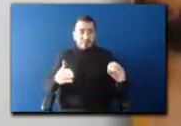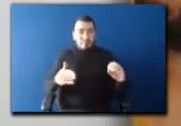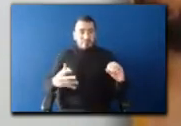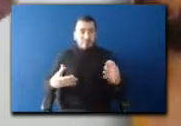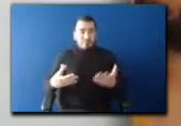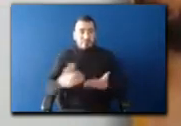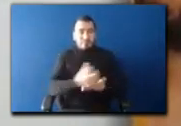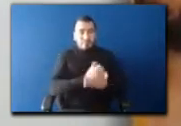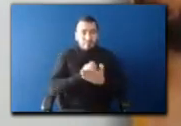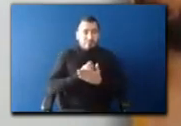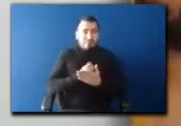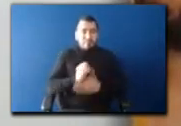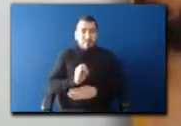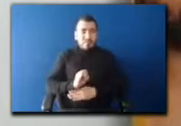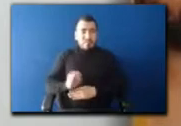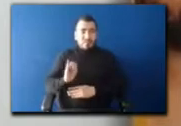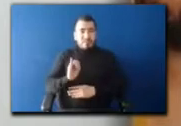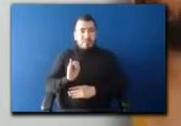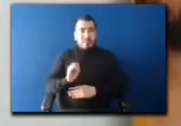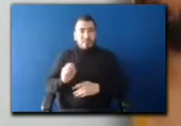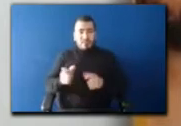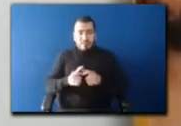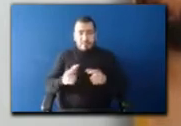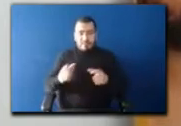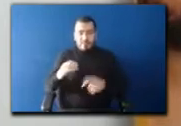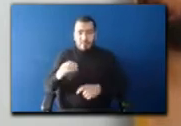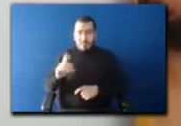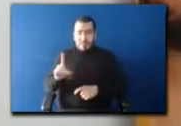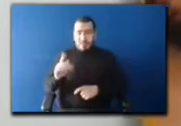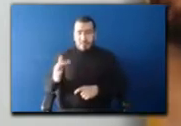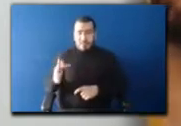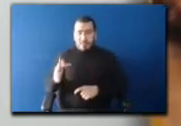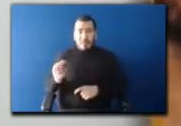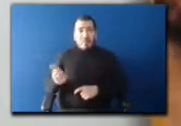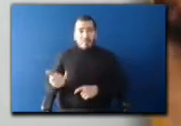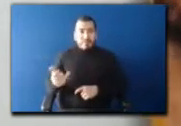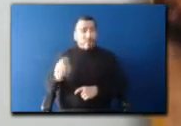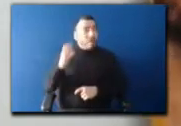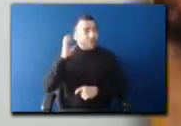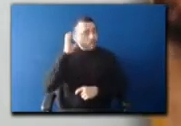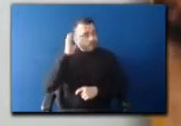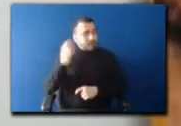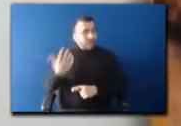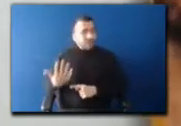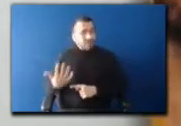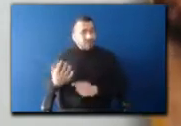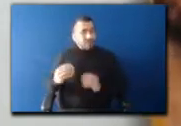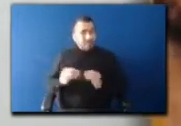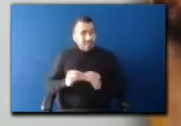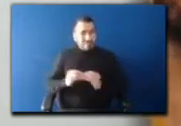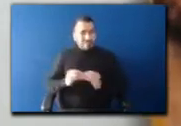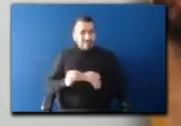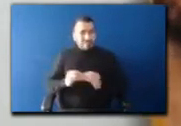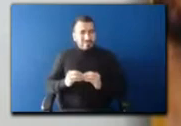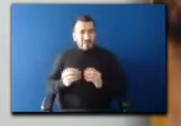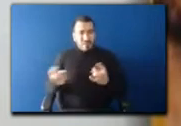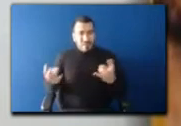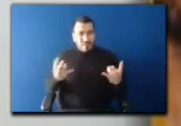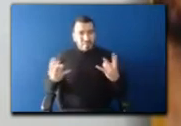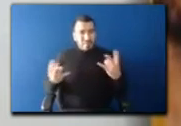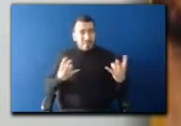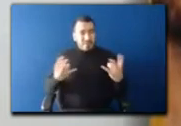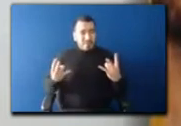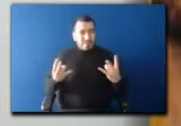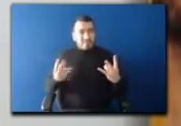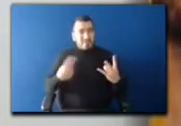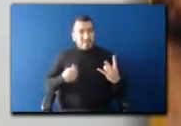son, allí pagan solamente el 5. Comparemos. Para eso hay tanta información, pero nos quedamos de alguna forma